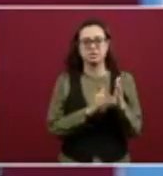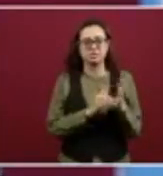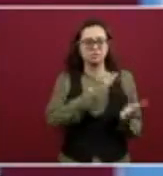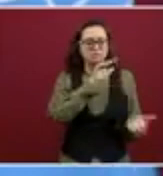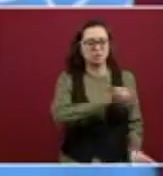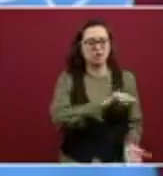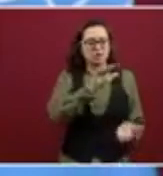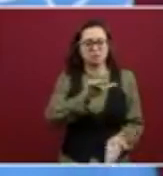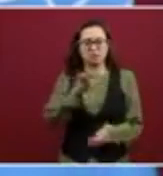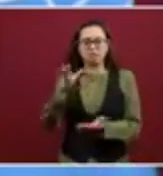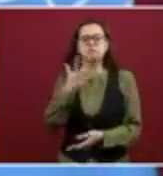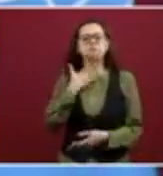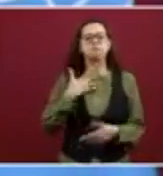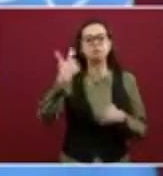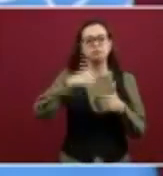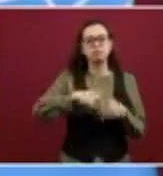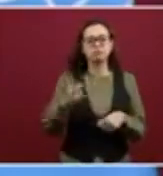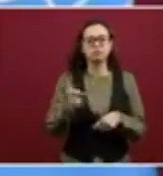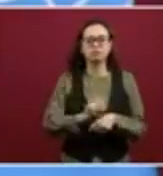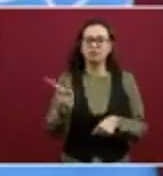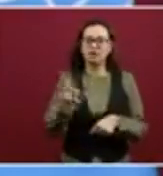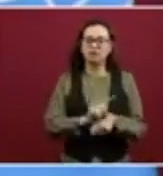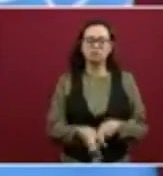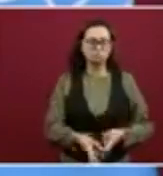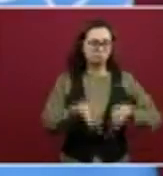barriles diarios y